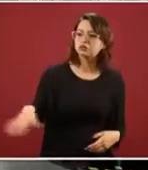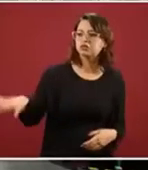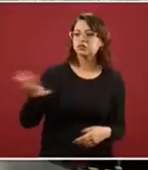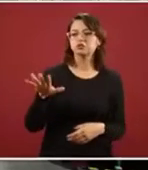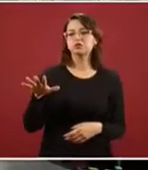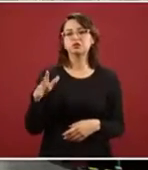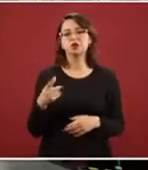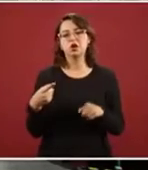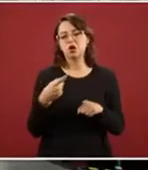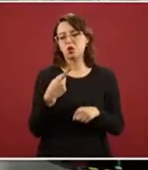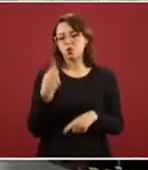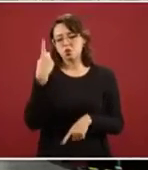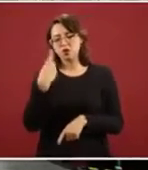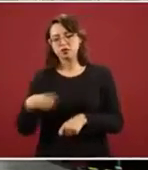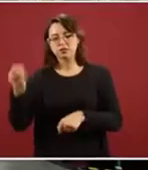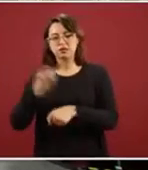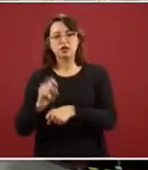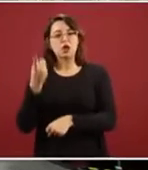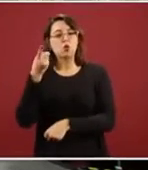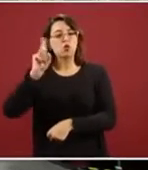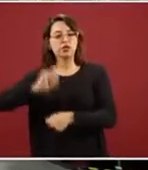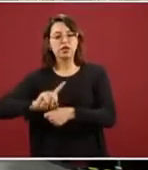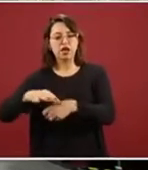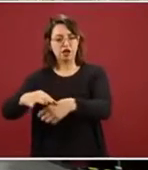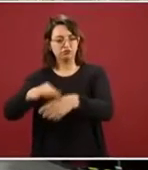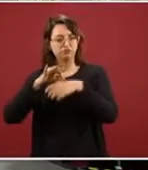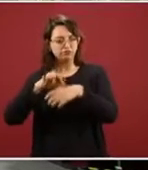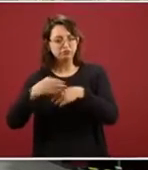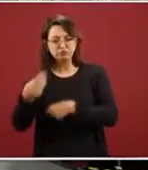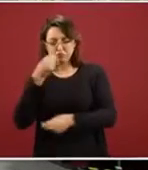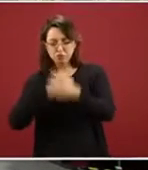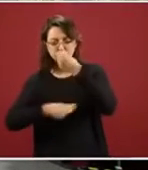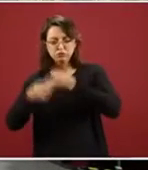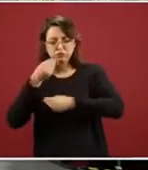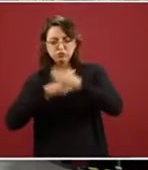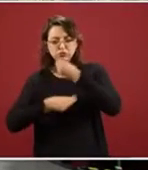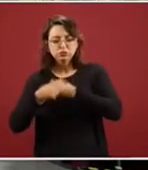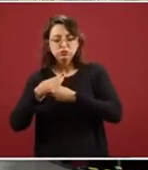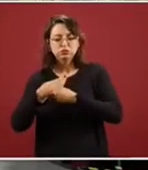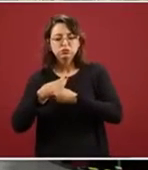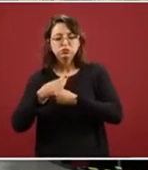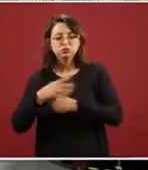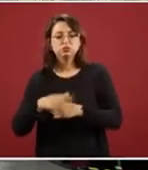una vez a la semana, ¿sí?, si no